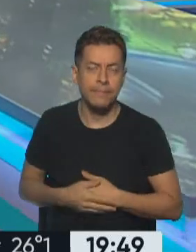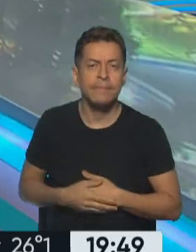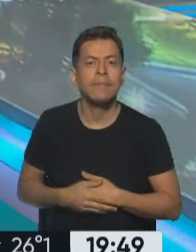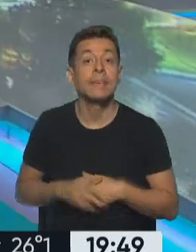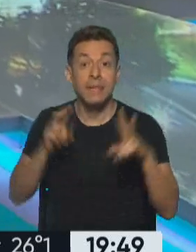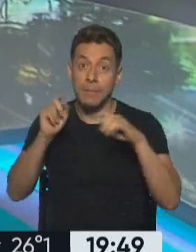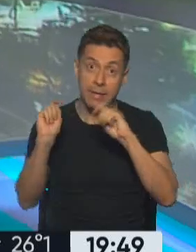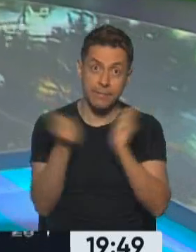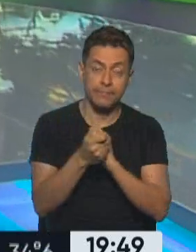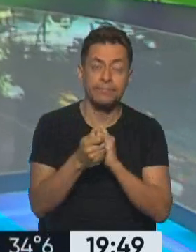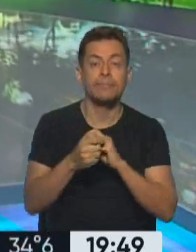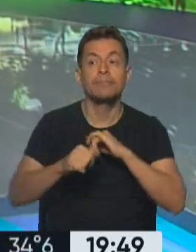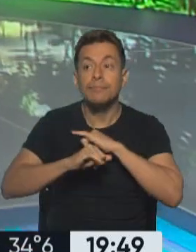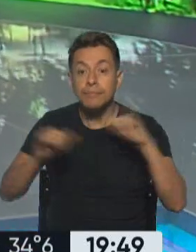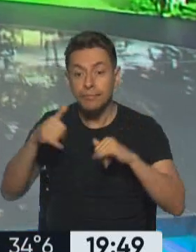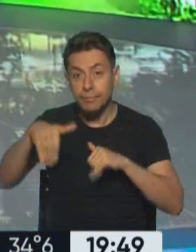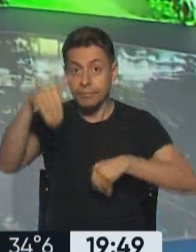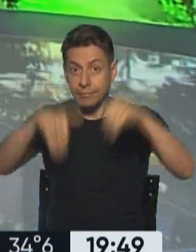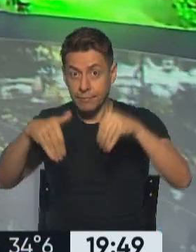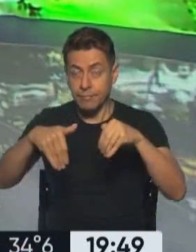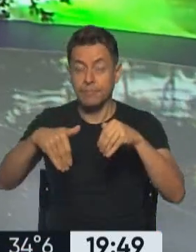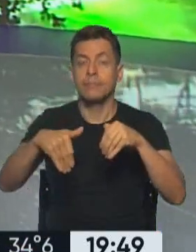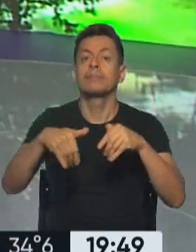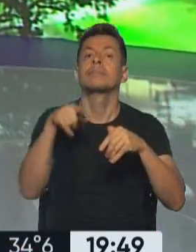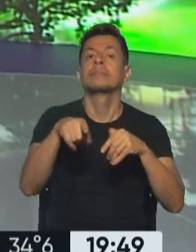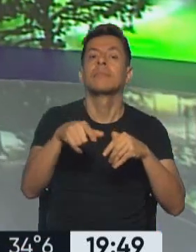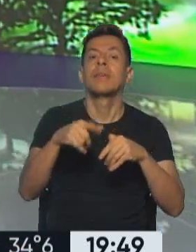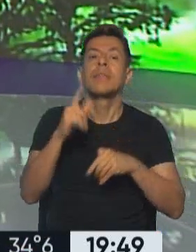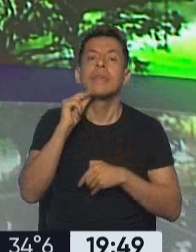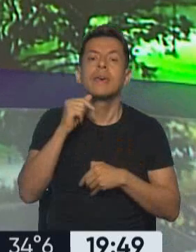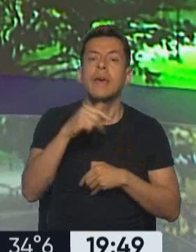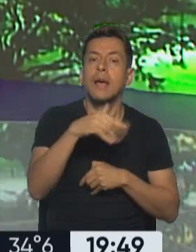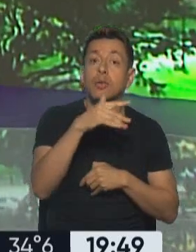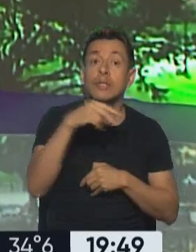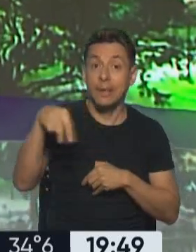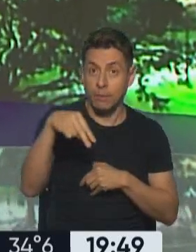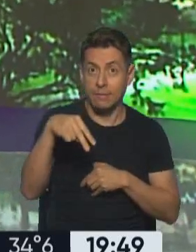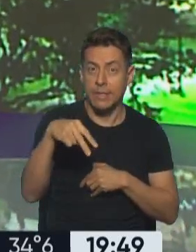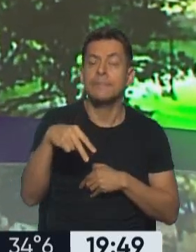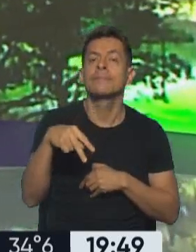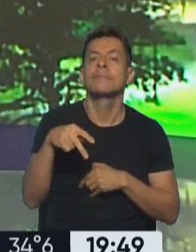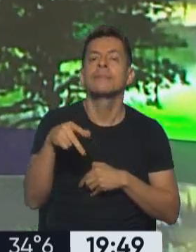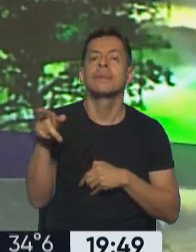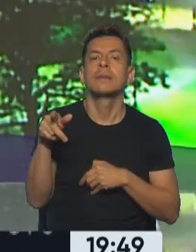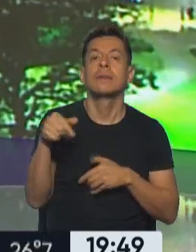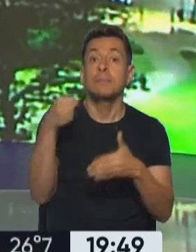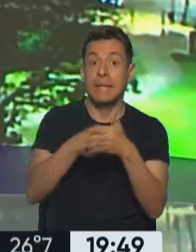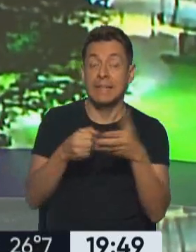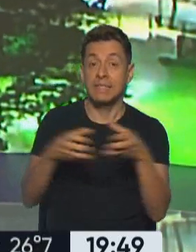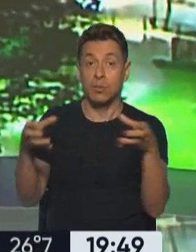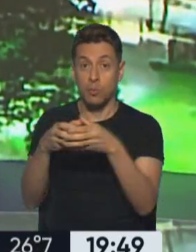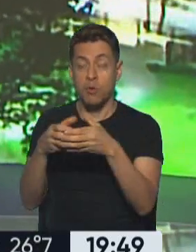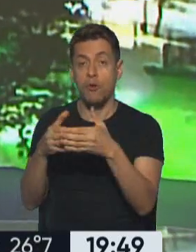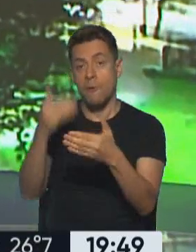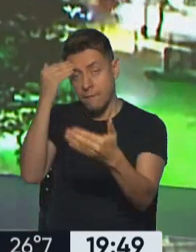Hablamos de tema y hablamos de la campaña con vistas a las próximas elecciones legislativas del 14 de noviembre. La militancia del Frente de Todos se reunió,